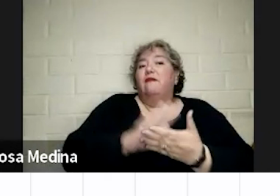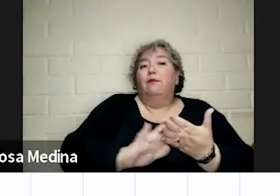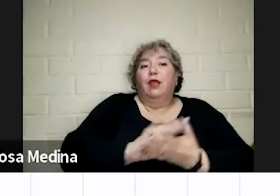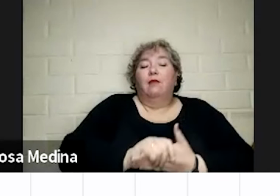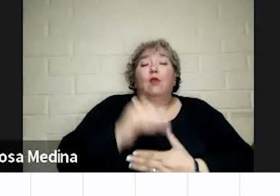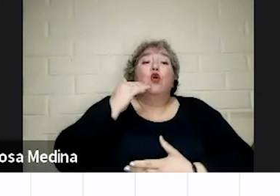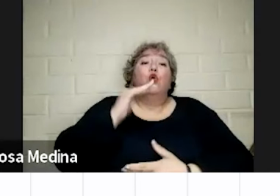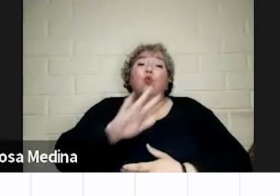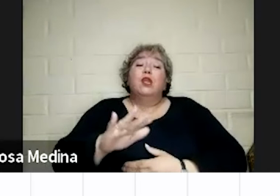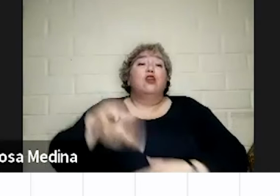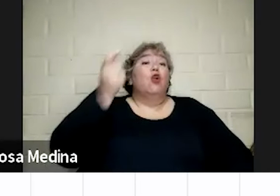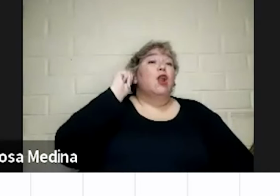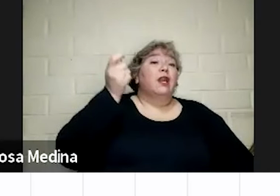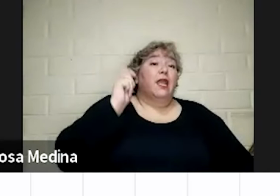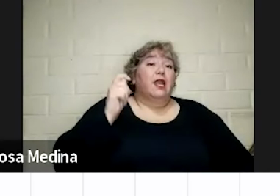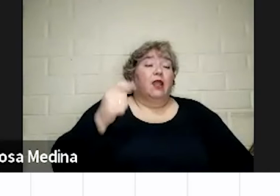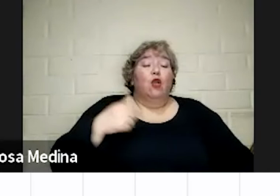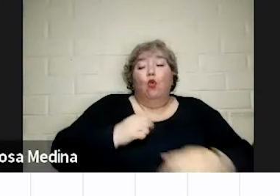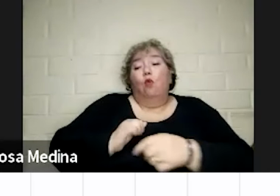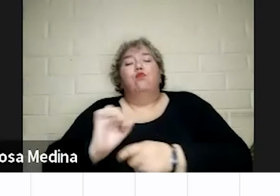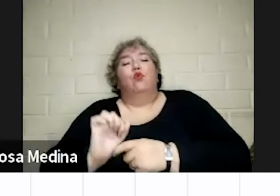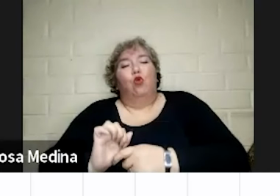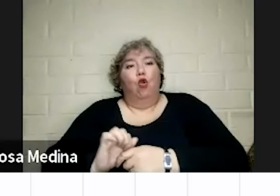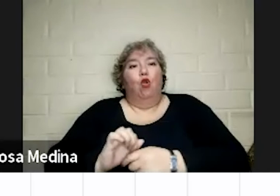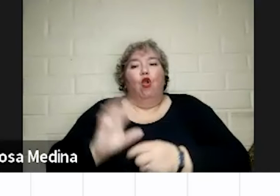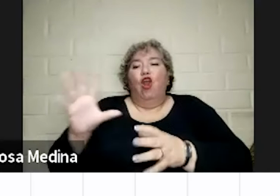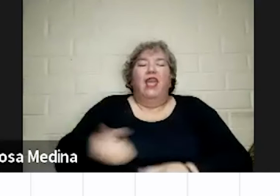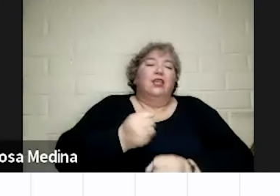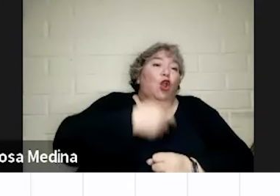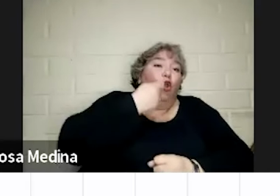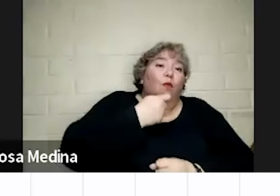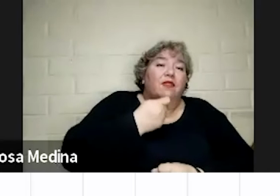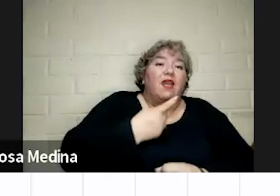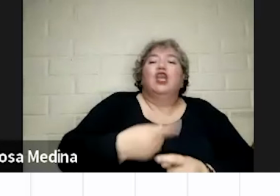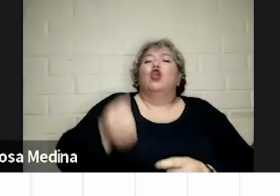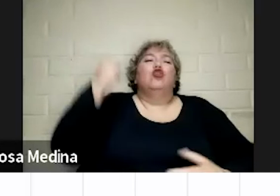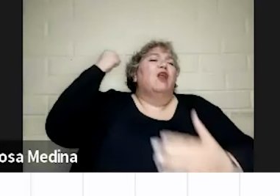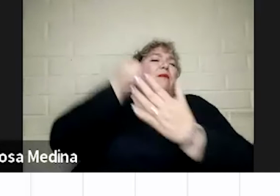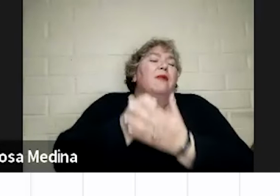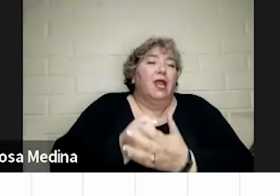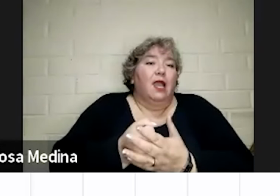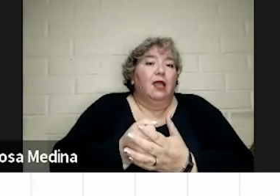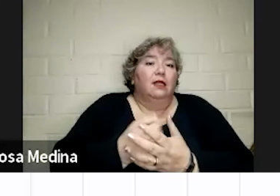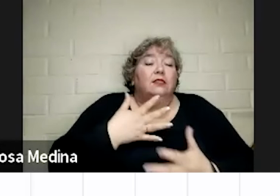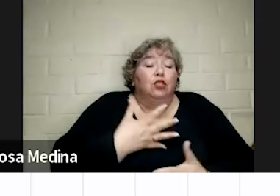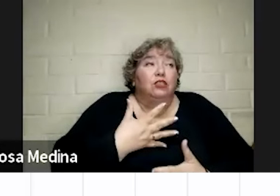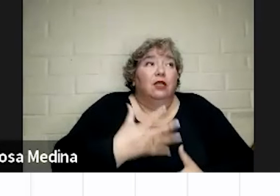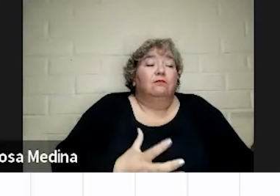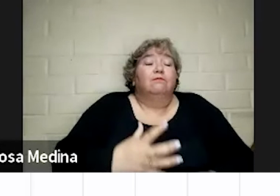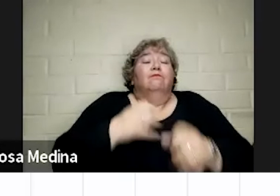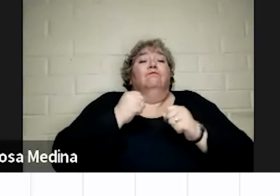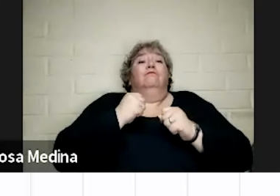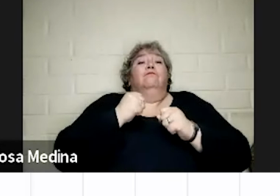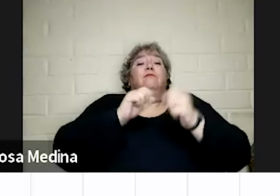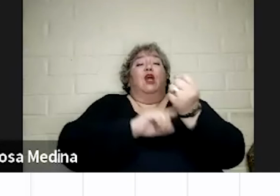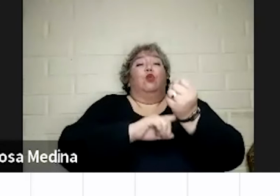el recreo uno lo empuja y no sé, le quita la colación y el otro va y le va a pegar un combo, va a requerir inhibición conductual para no golpear a